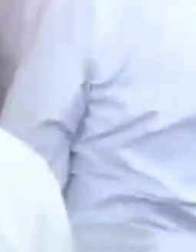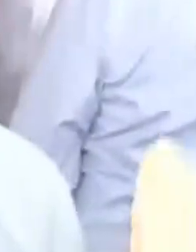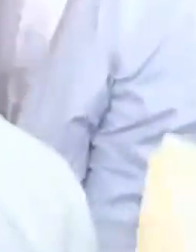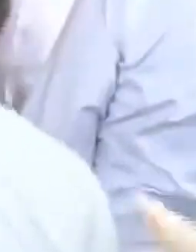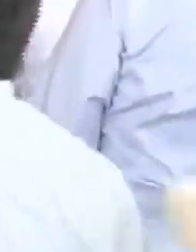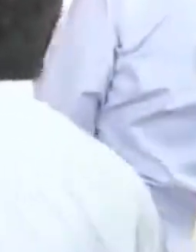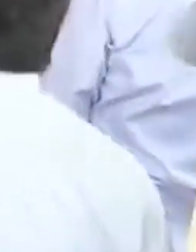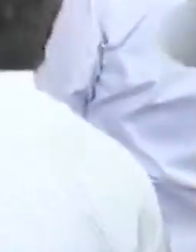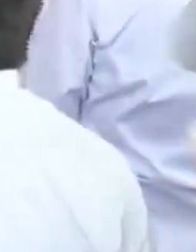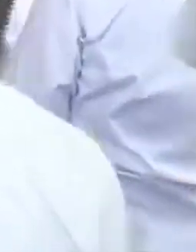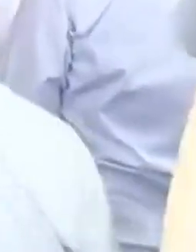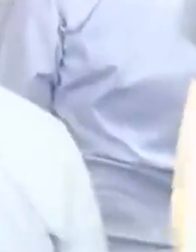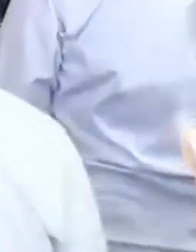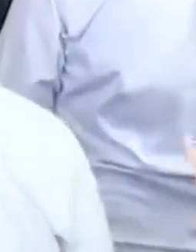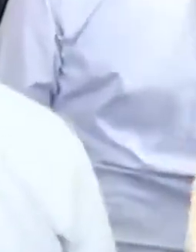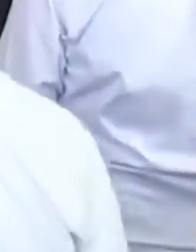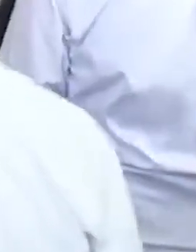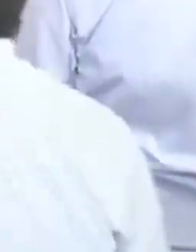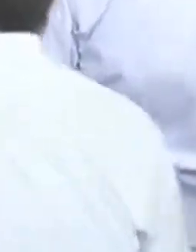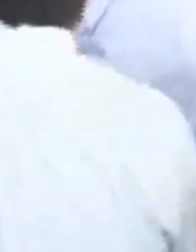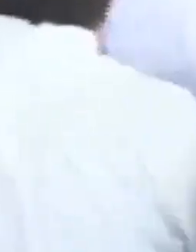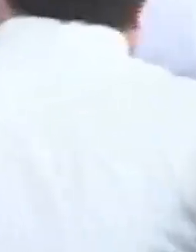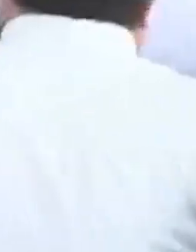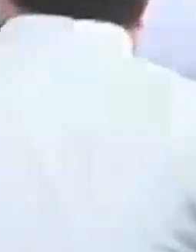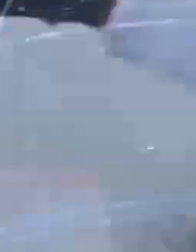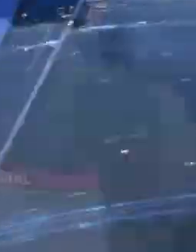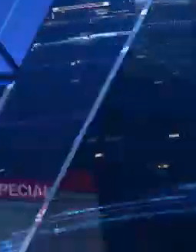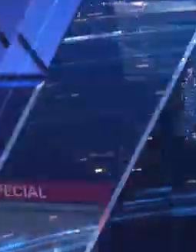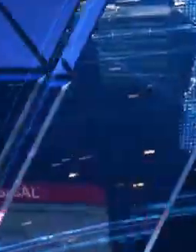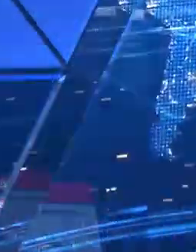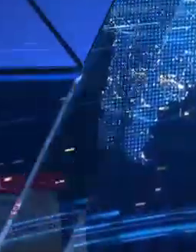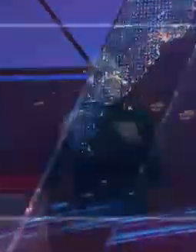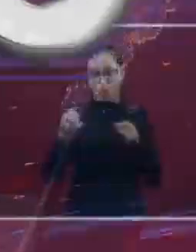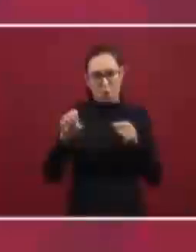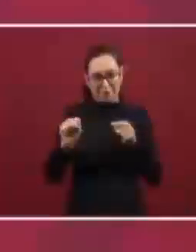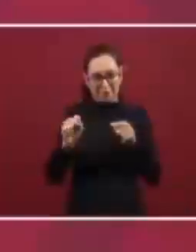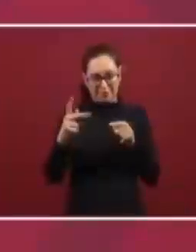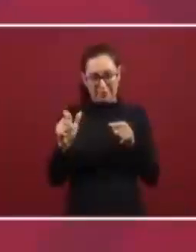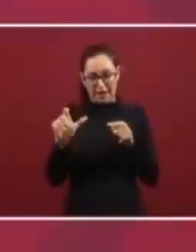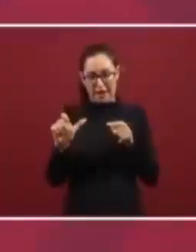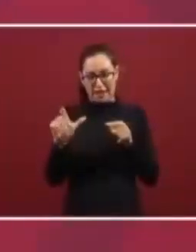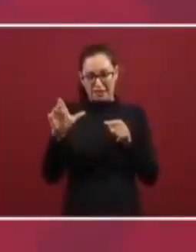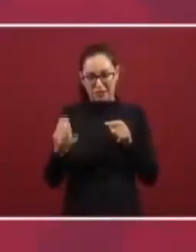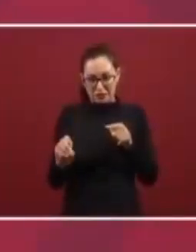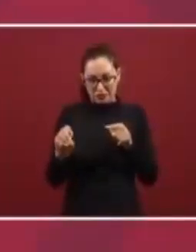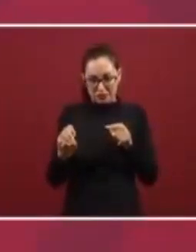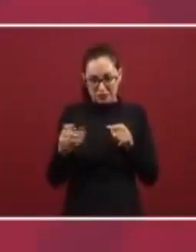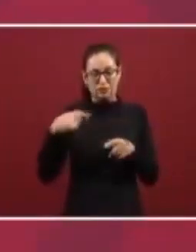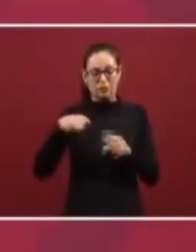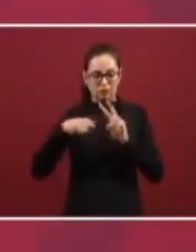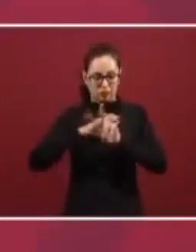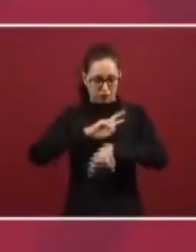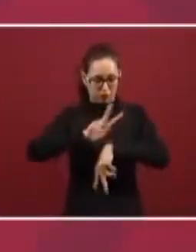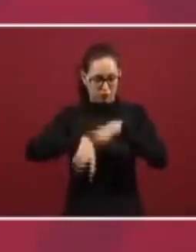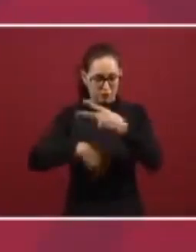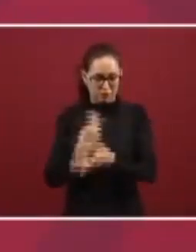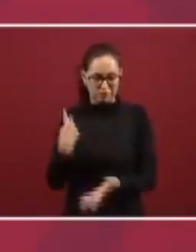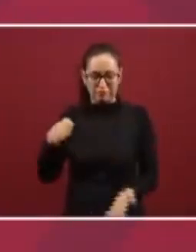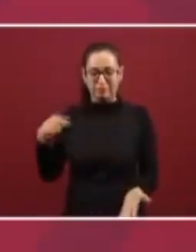metrobús para la comarca lagunera de durango y esto fue lo que dijo entonces fui a un acto